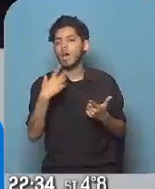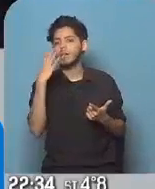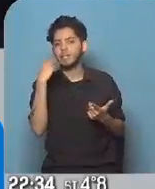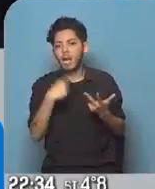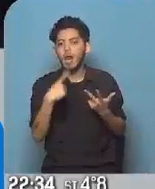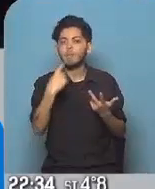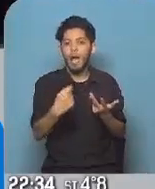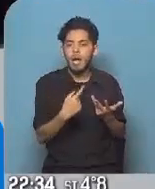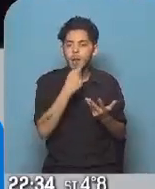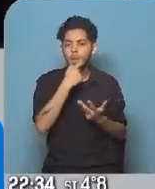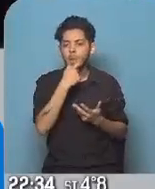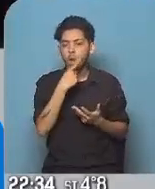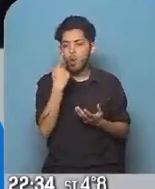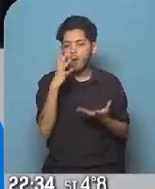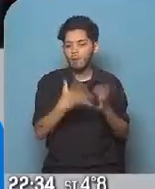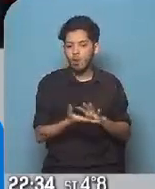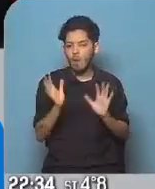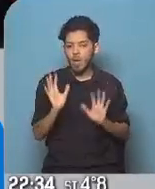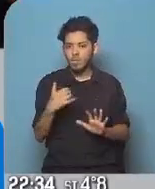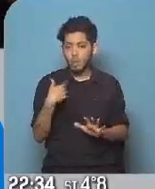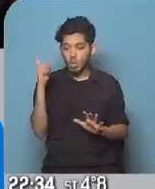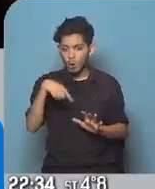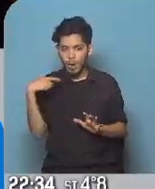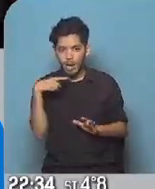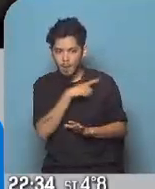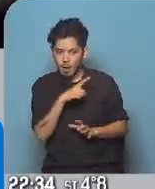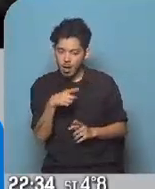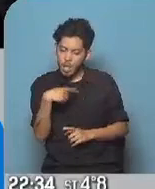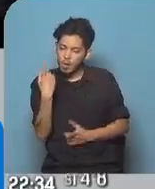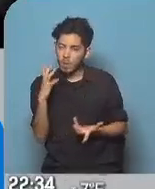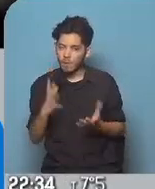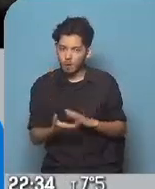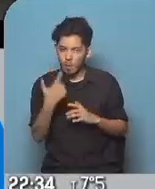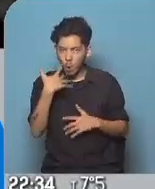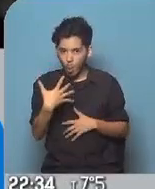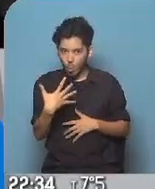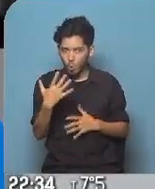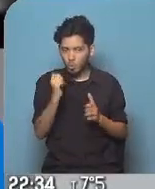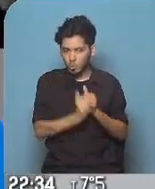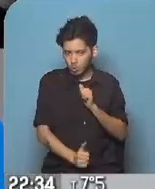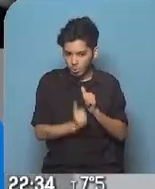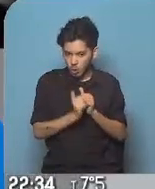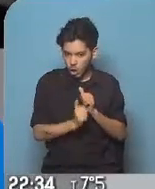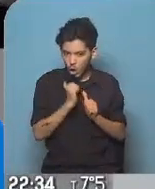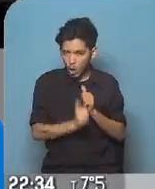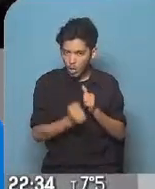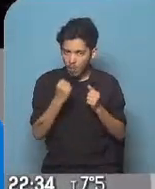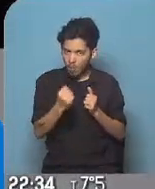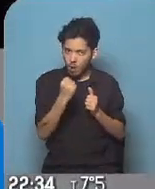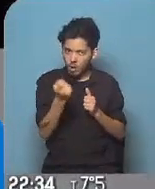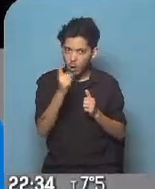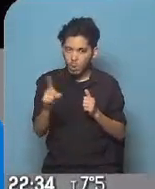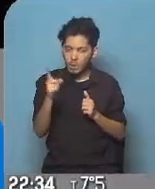España, uno los toma de una manera, cuando se produce, claro, en Alemania, los recibe de otra manera, justamente por la historia alemana que todos conocemos, aun cuando